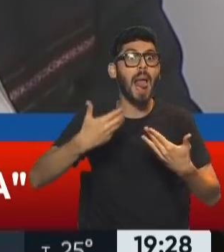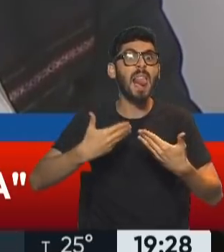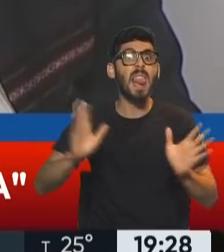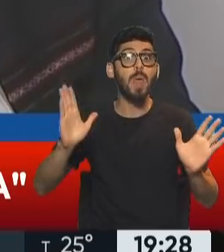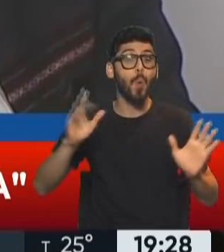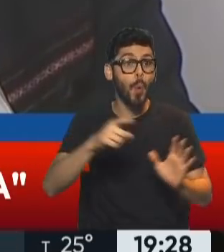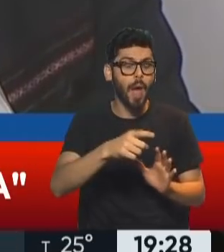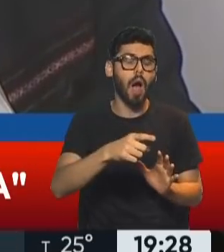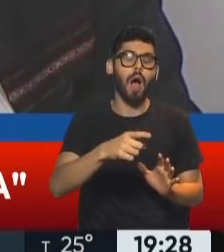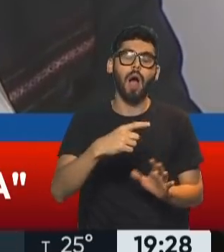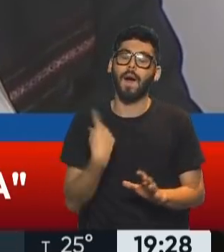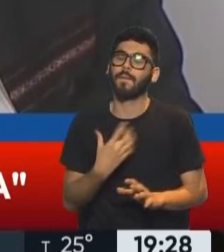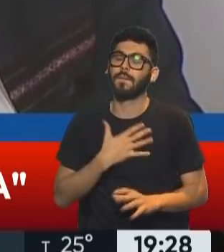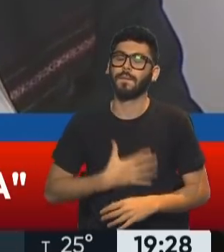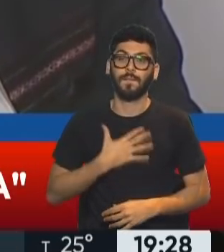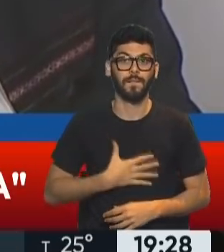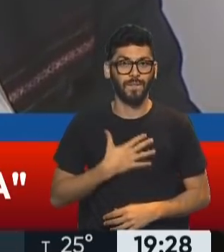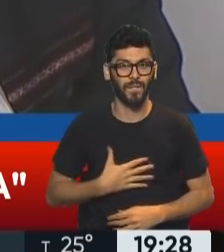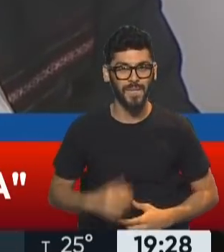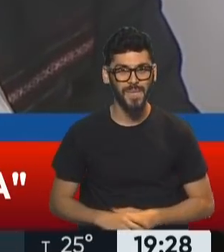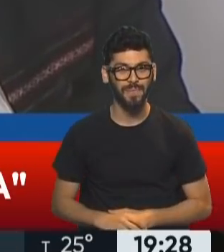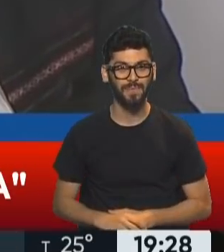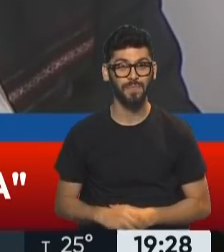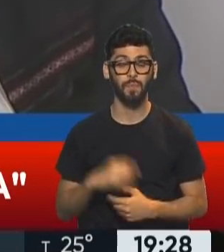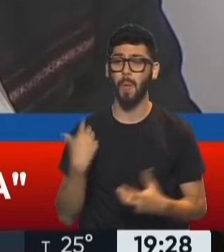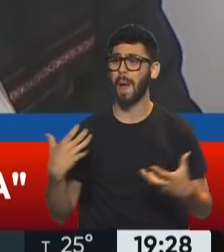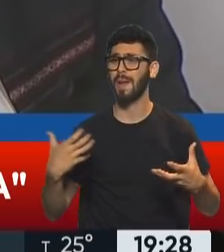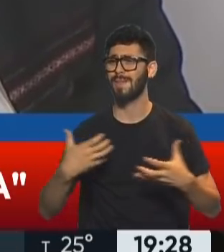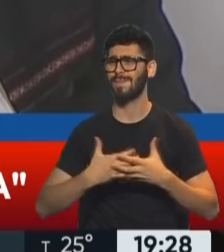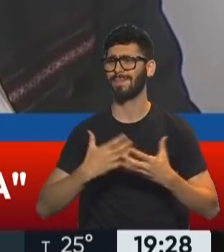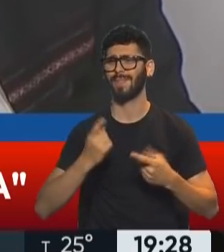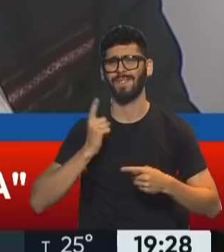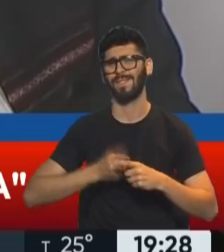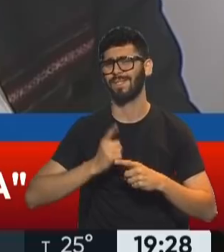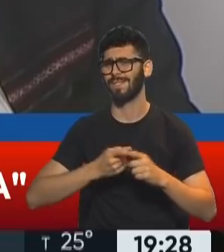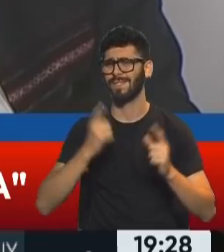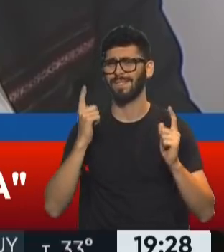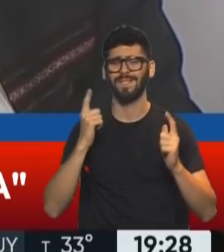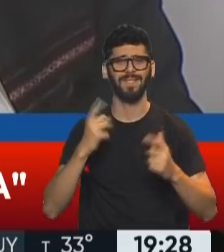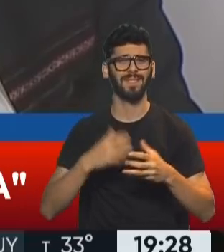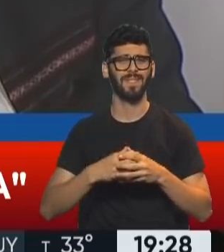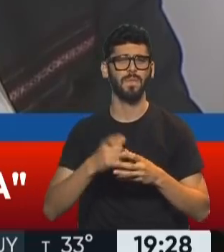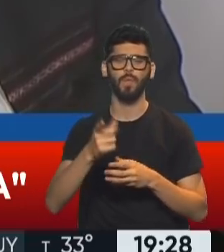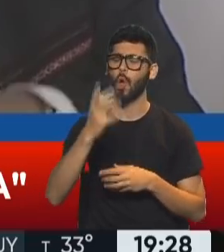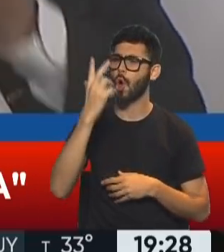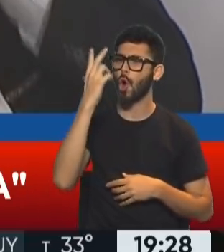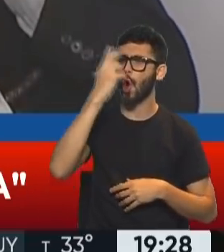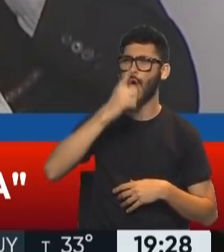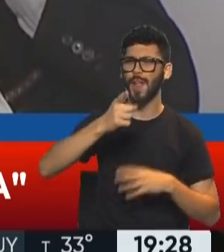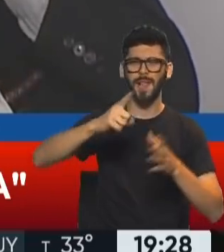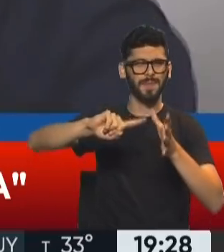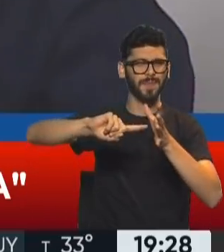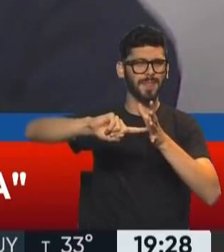Y entonces estábamos todos muy contentos. Y todos celebrábamos. Y en un hotel céntrico de